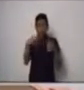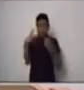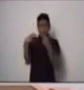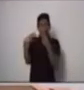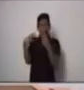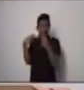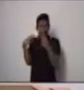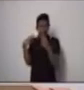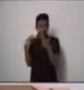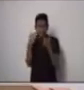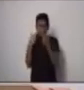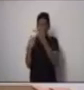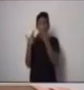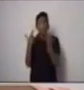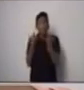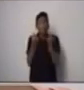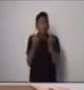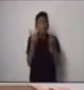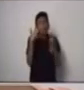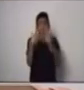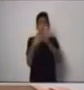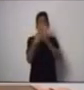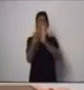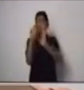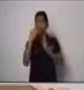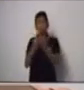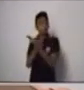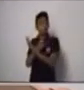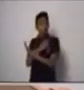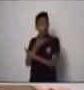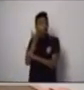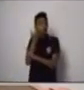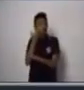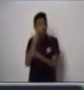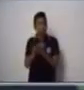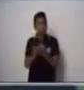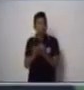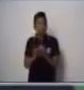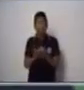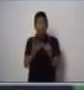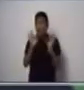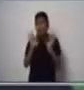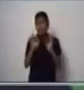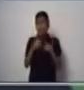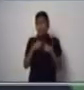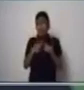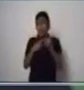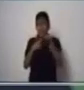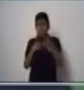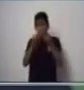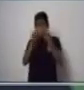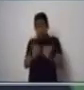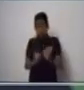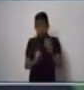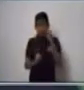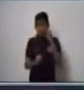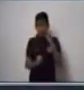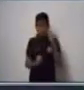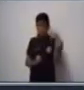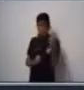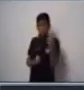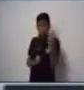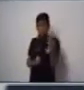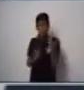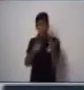nuestra tijera es bueno que cuando estemos escuchando este tipo de clases